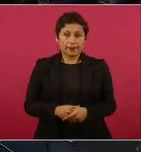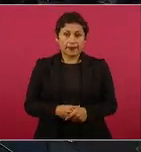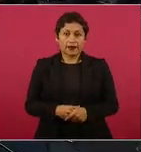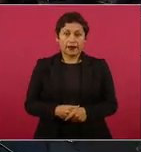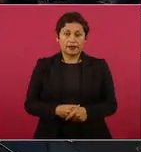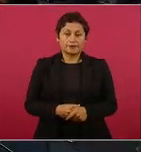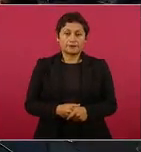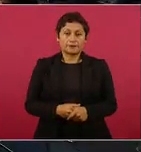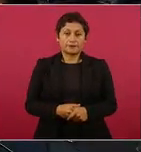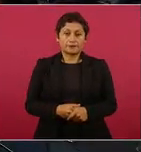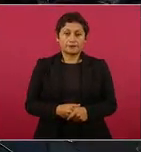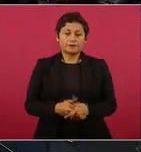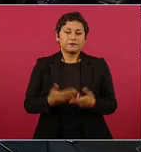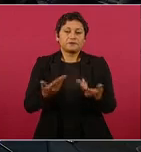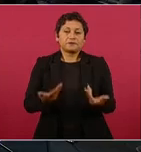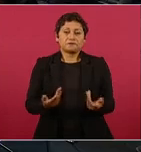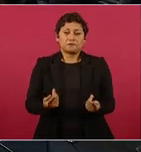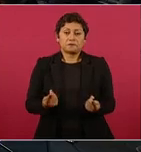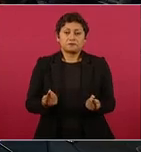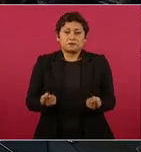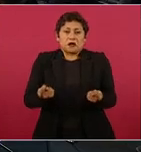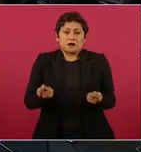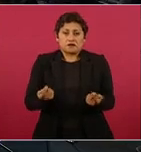sin escrúpulos morales.